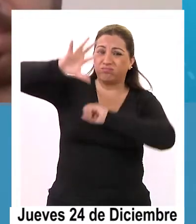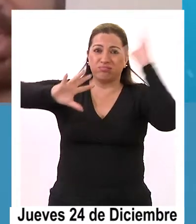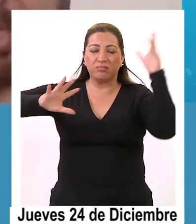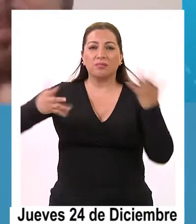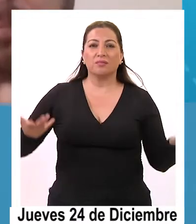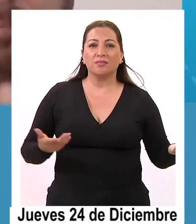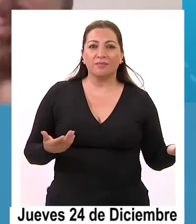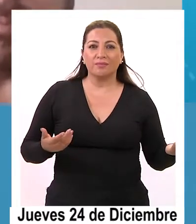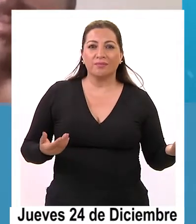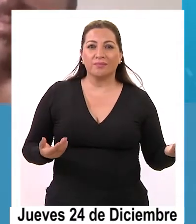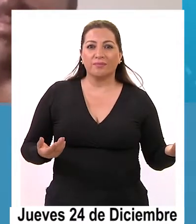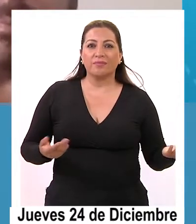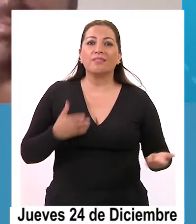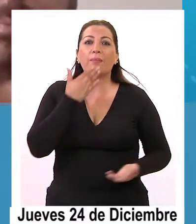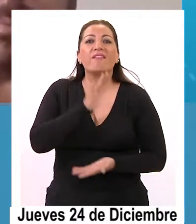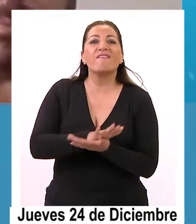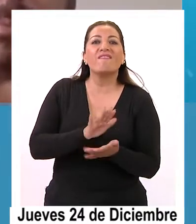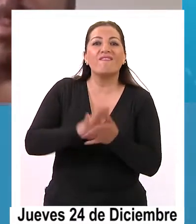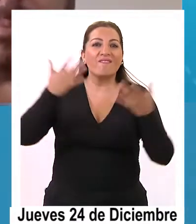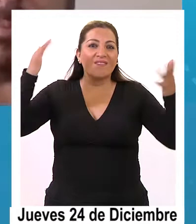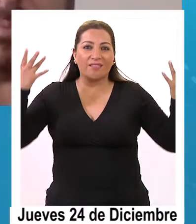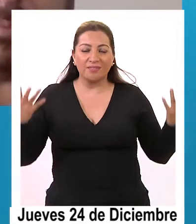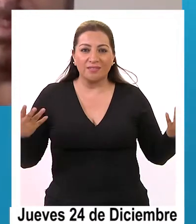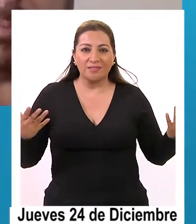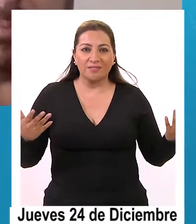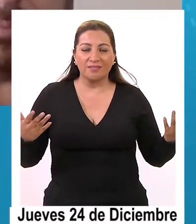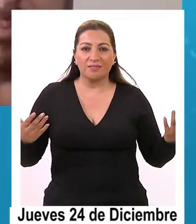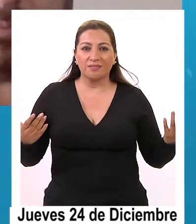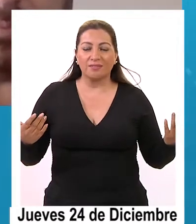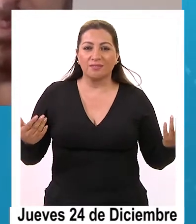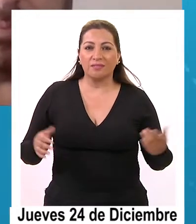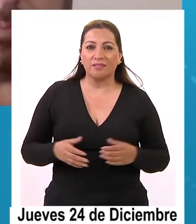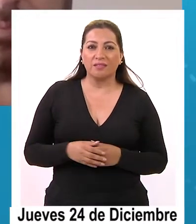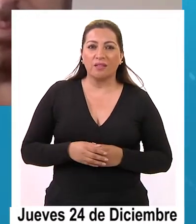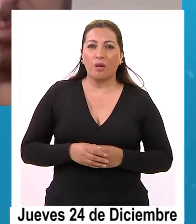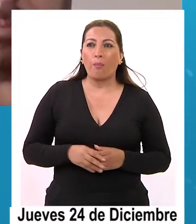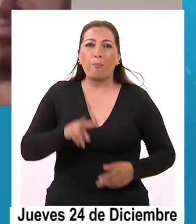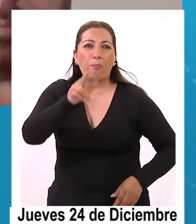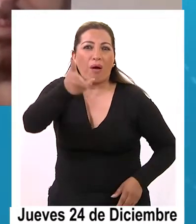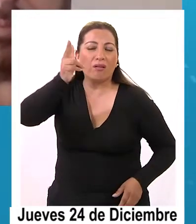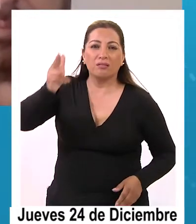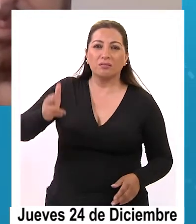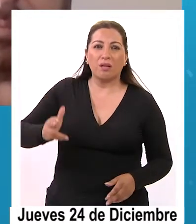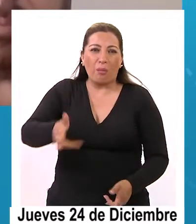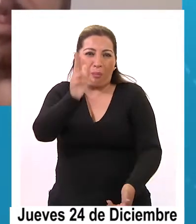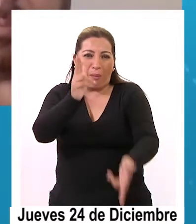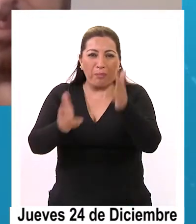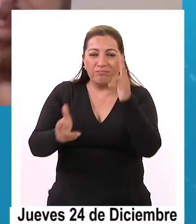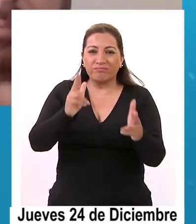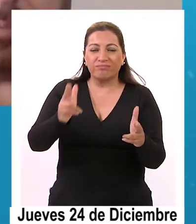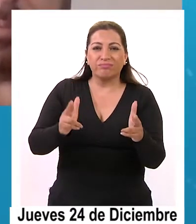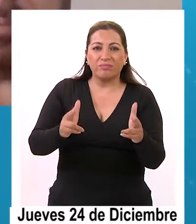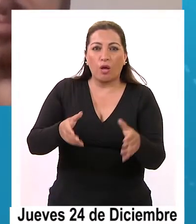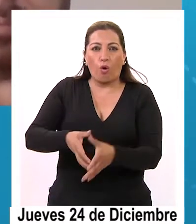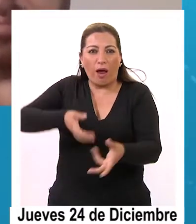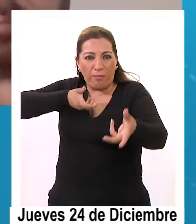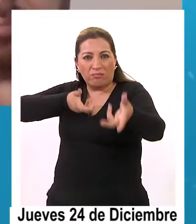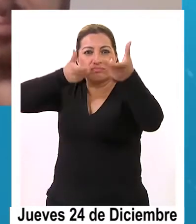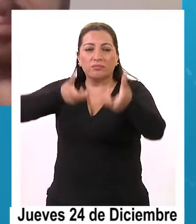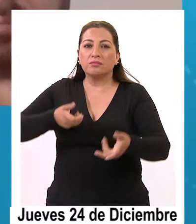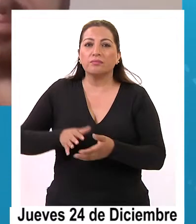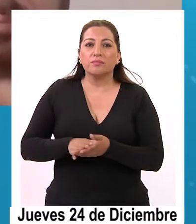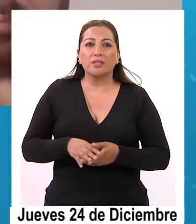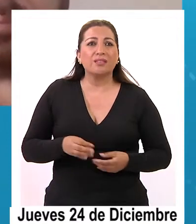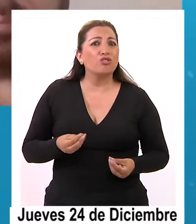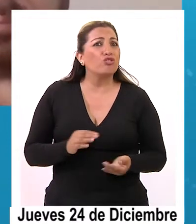artificio, que anuncia lo que anuncia, fiestas, qué sé yo, pendencia, sicariato, valeo, armas de grueso